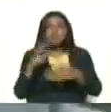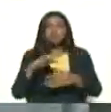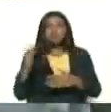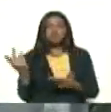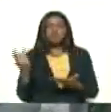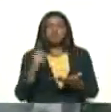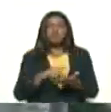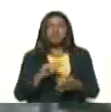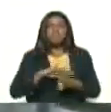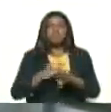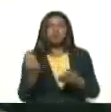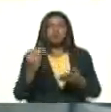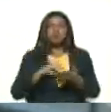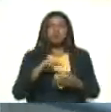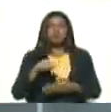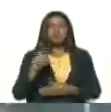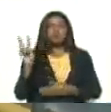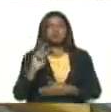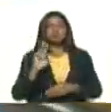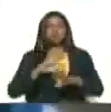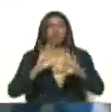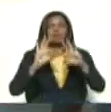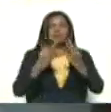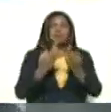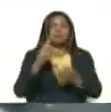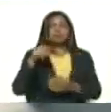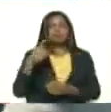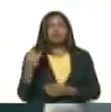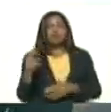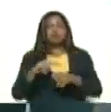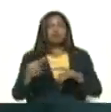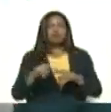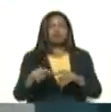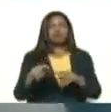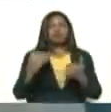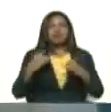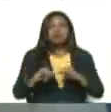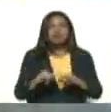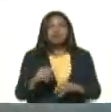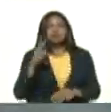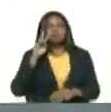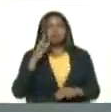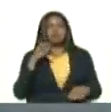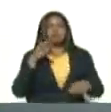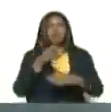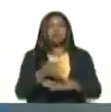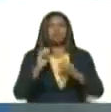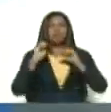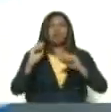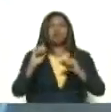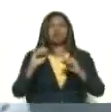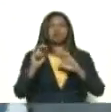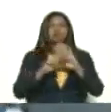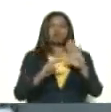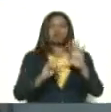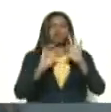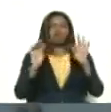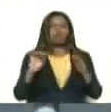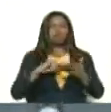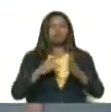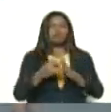viene, por qué regresaron, si tienen familiares, si tienen niños, etc. Y de esa manera vamos elaborando una ficha